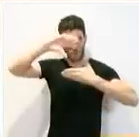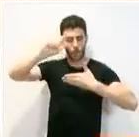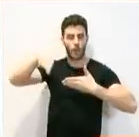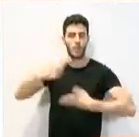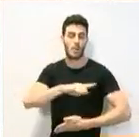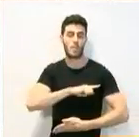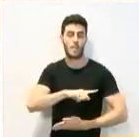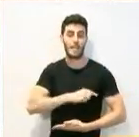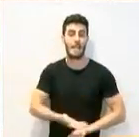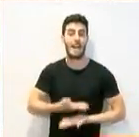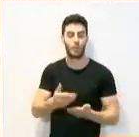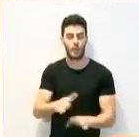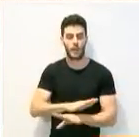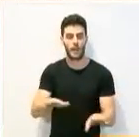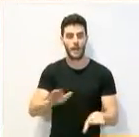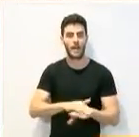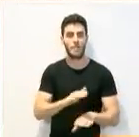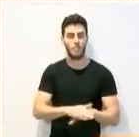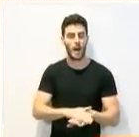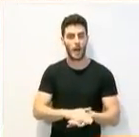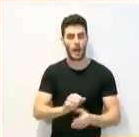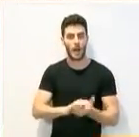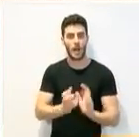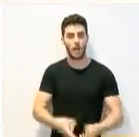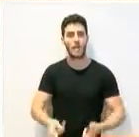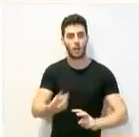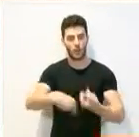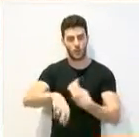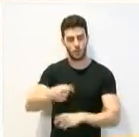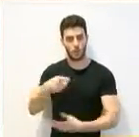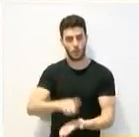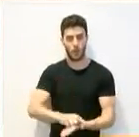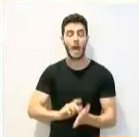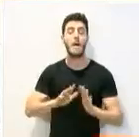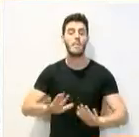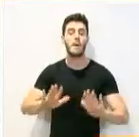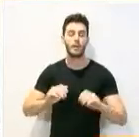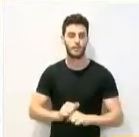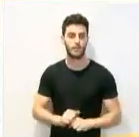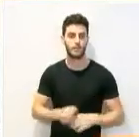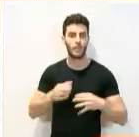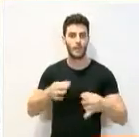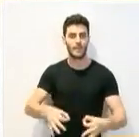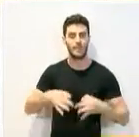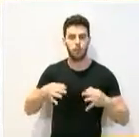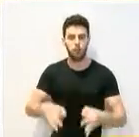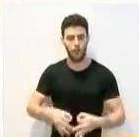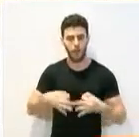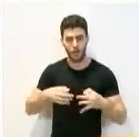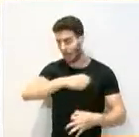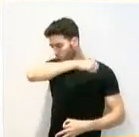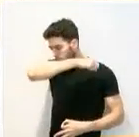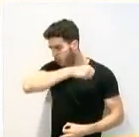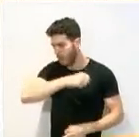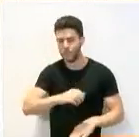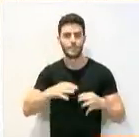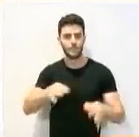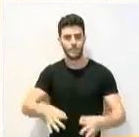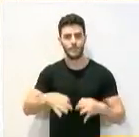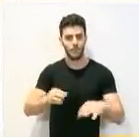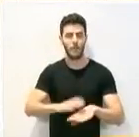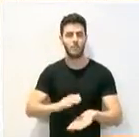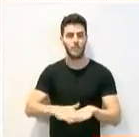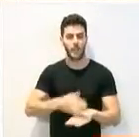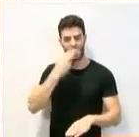militar de la OTAN para restaurar la democracia. Sin embargo, siempre se ha intervenido para salvaguardar los